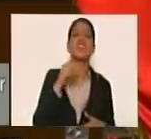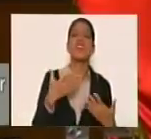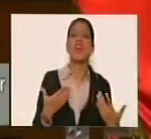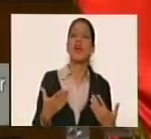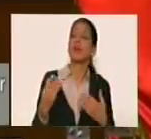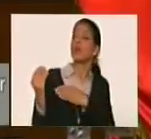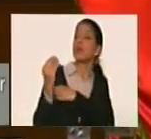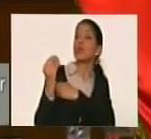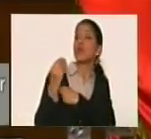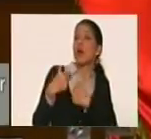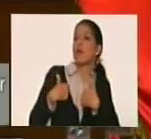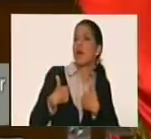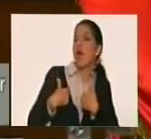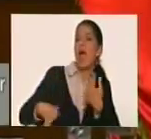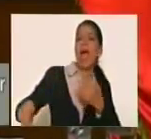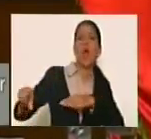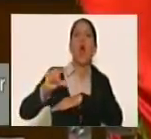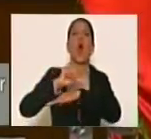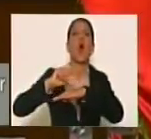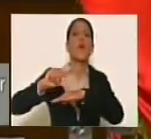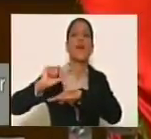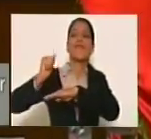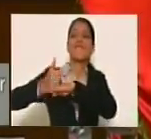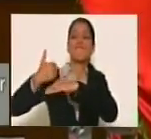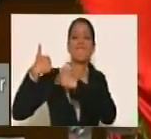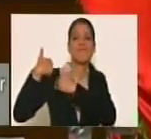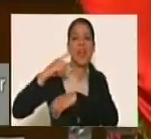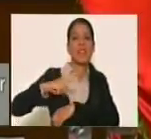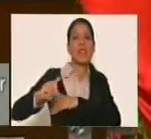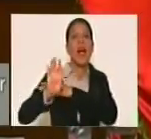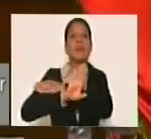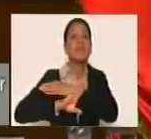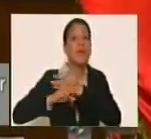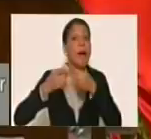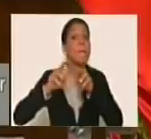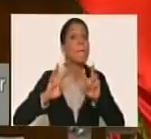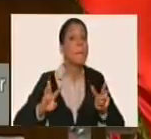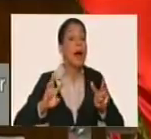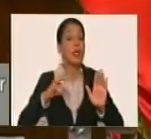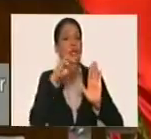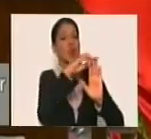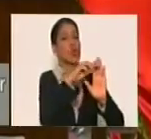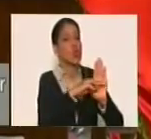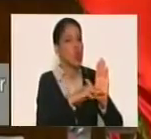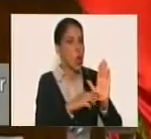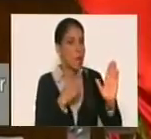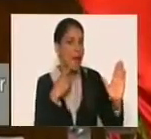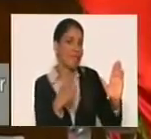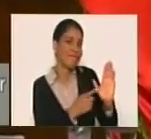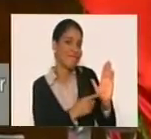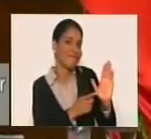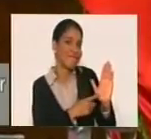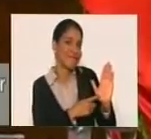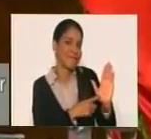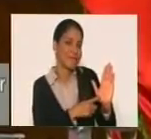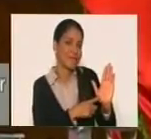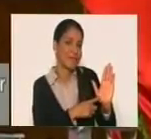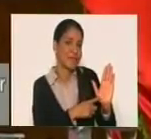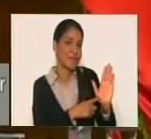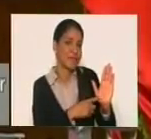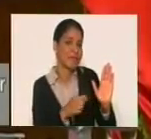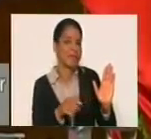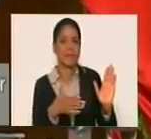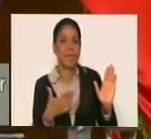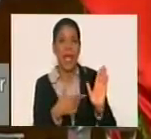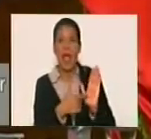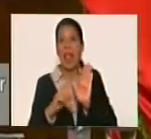ser el Estado. El Estado tiene que garantizar el derecho a la paz. Y aquí están las normas para garantizar el derecho a la paz. Y